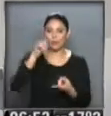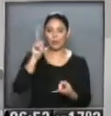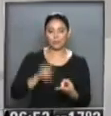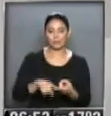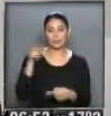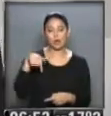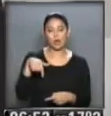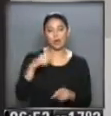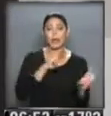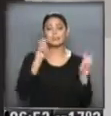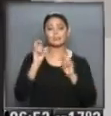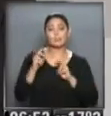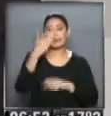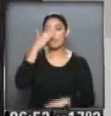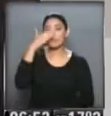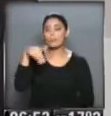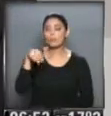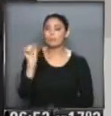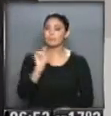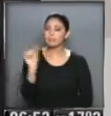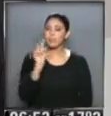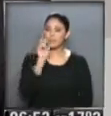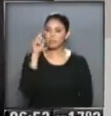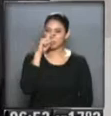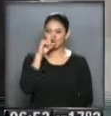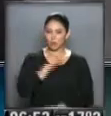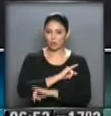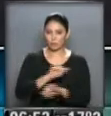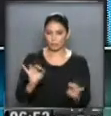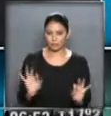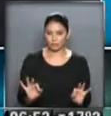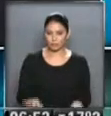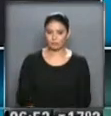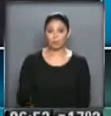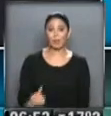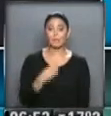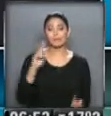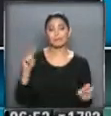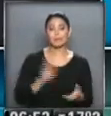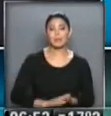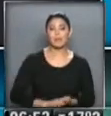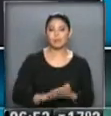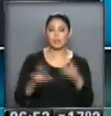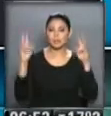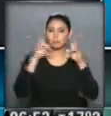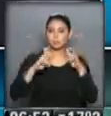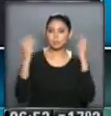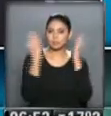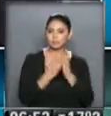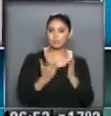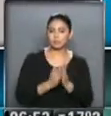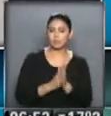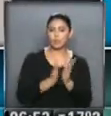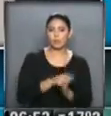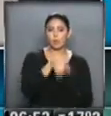ahora de compartir algunos de los temas que estaremos desarrollando en minutos en Visión 7. El primero tiene que ver con la investigación por el asesinato